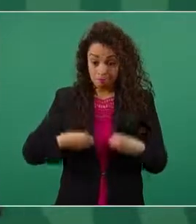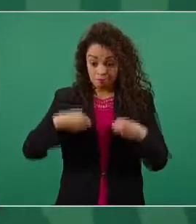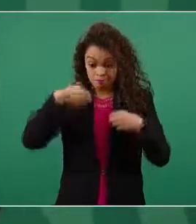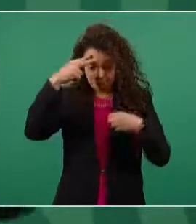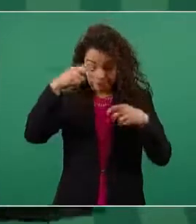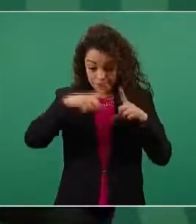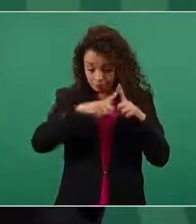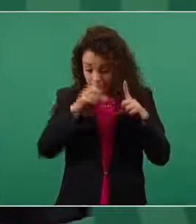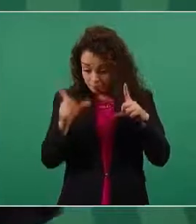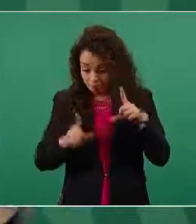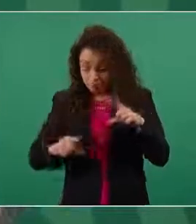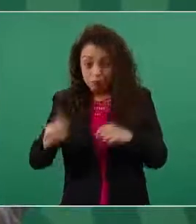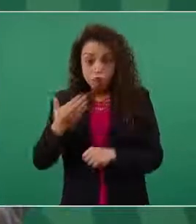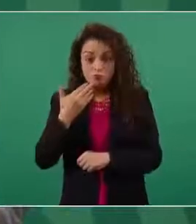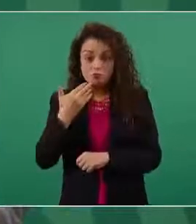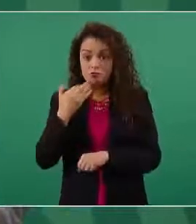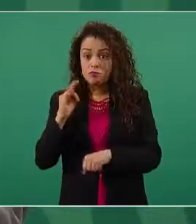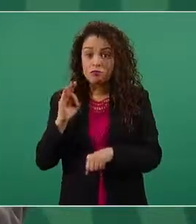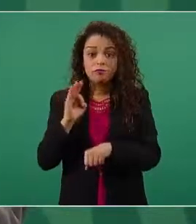no hay defensorías de oficio.